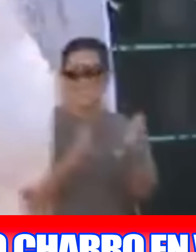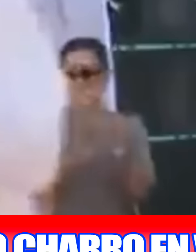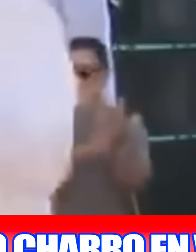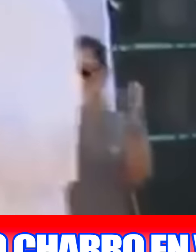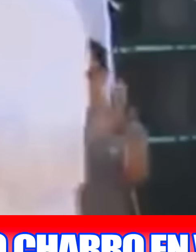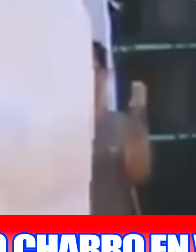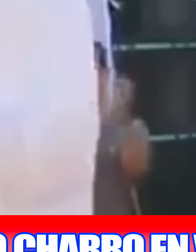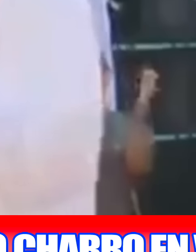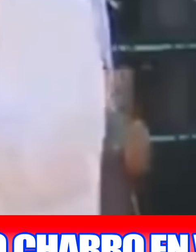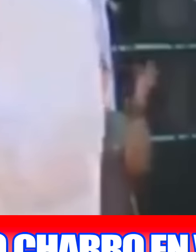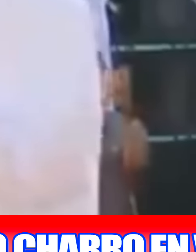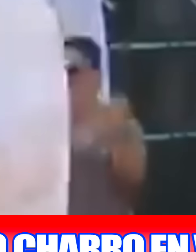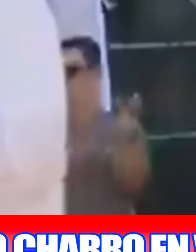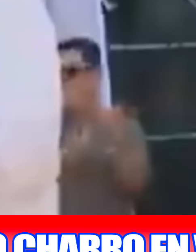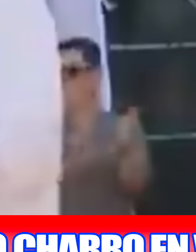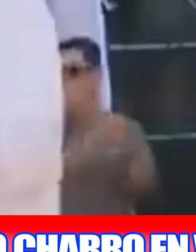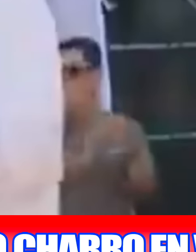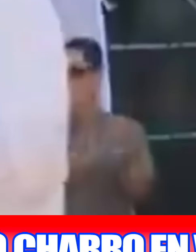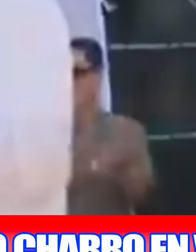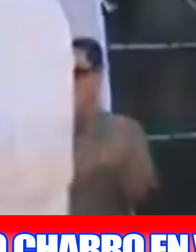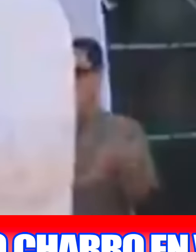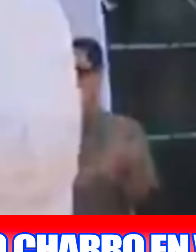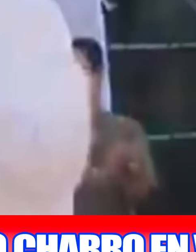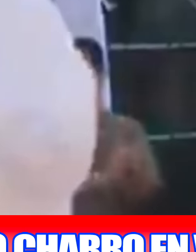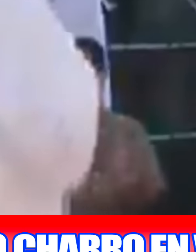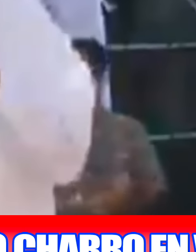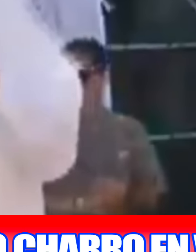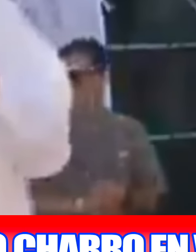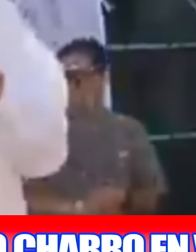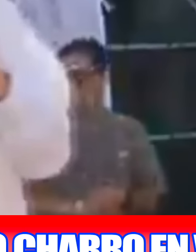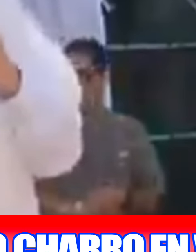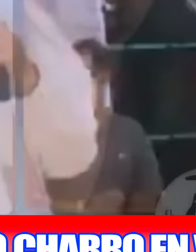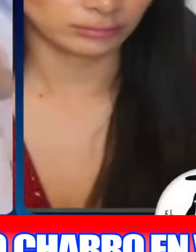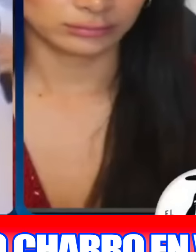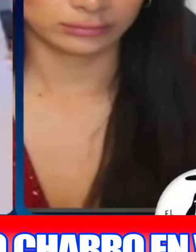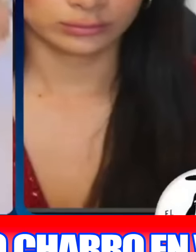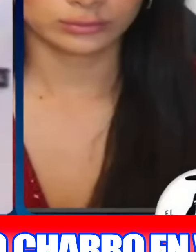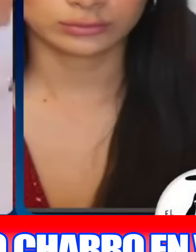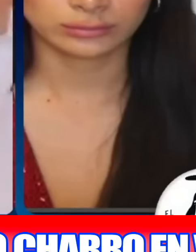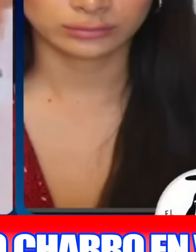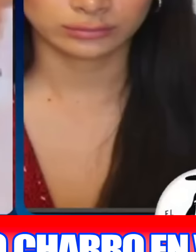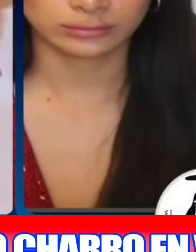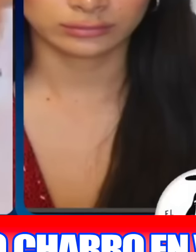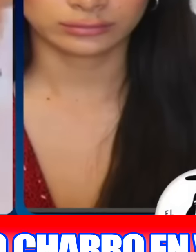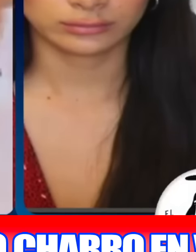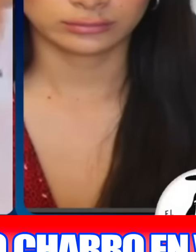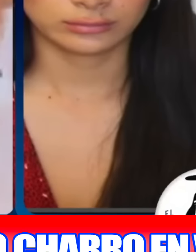No discriminamos a nadie, nadie discriminamos. Y ellos su tarjeta rosa y